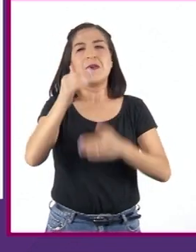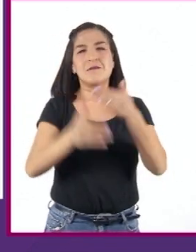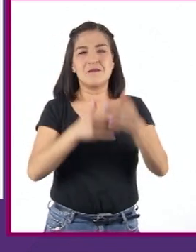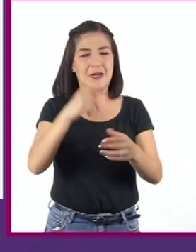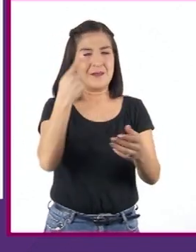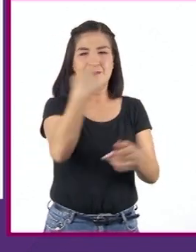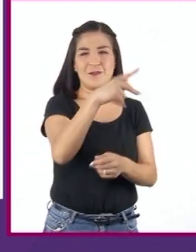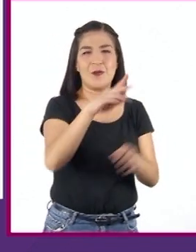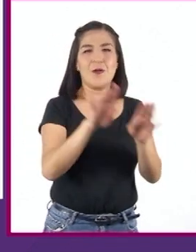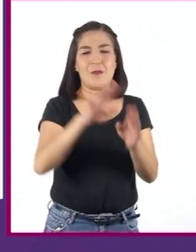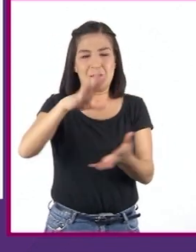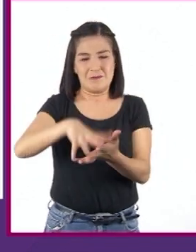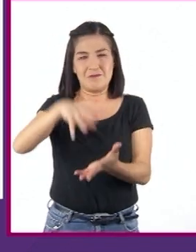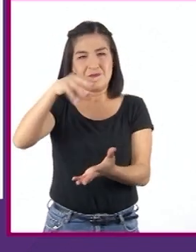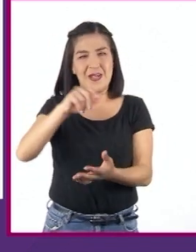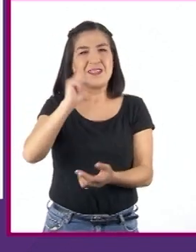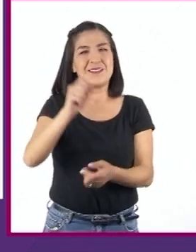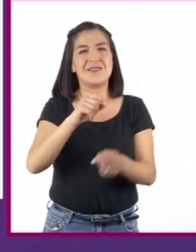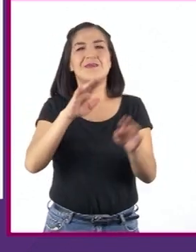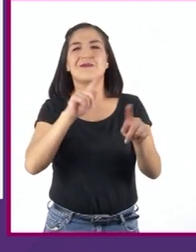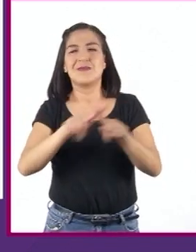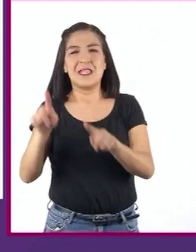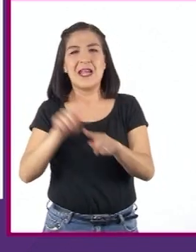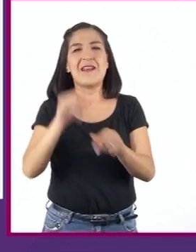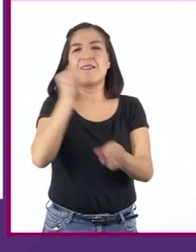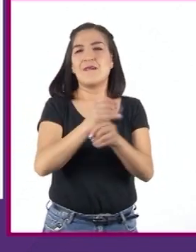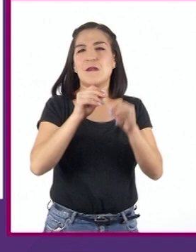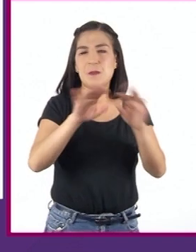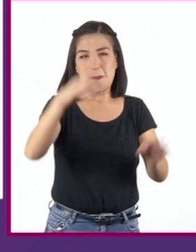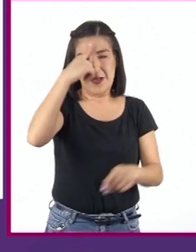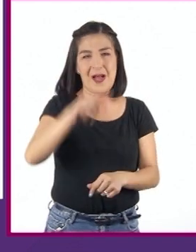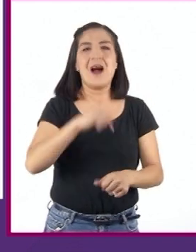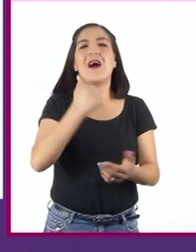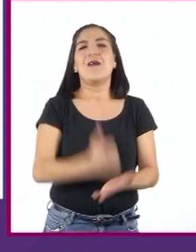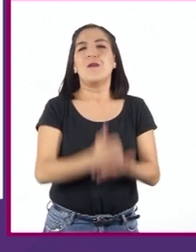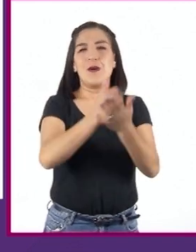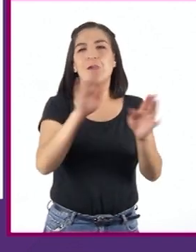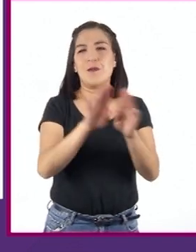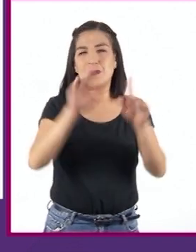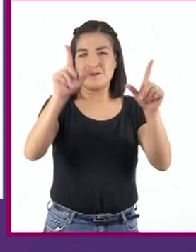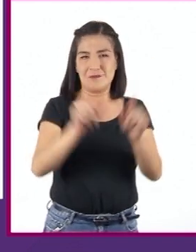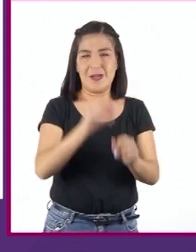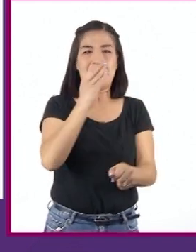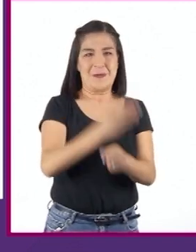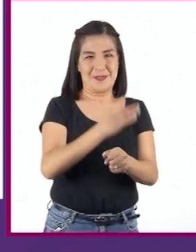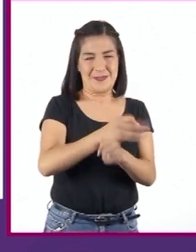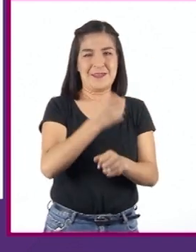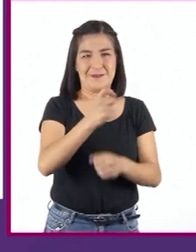propiedades geométricas que aporten mayor información que sirva a la resolución del problema en cuestión.